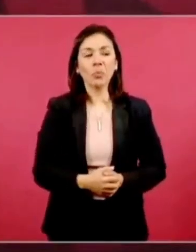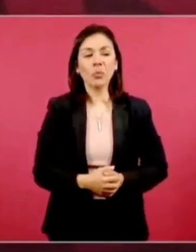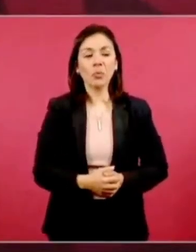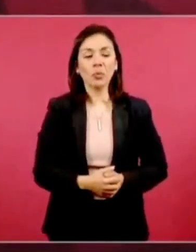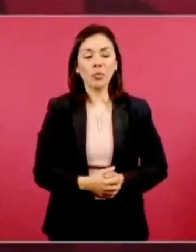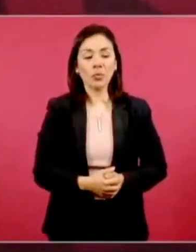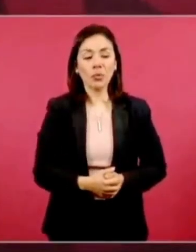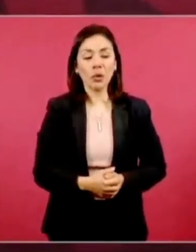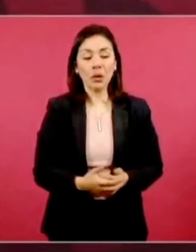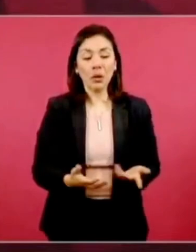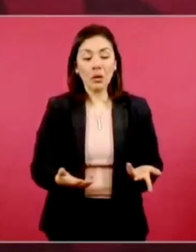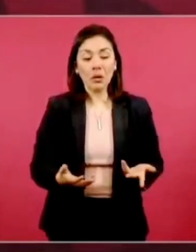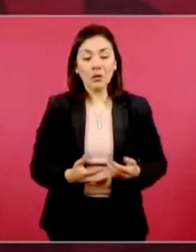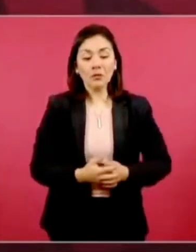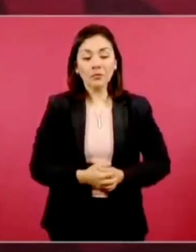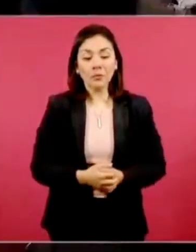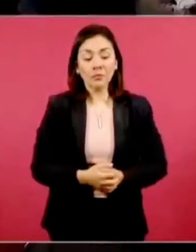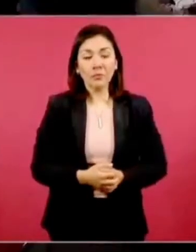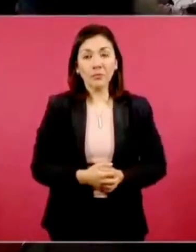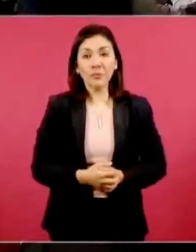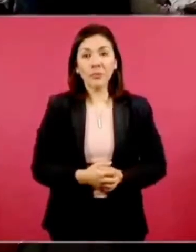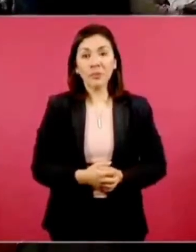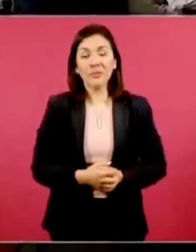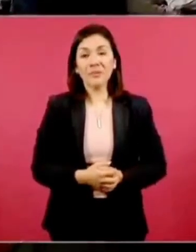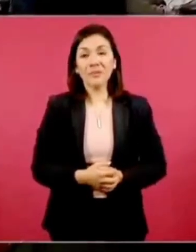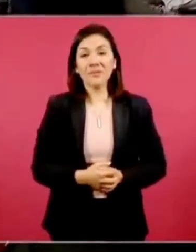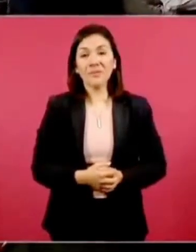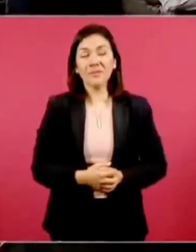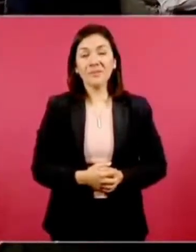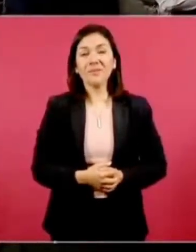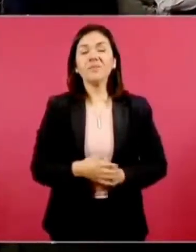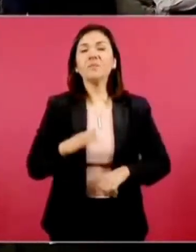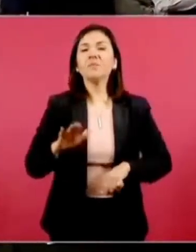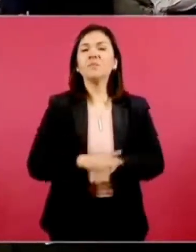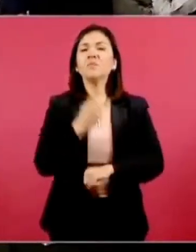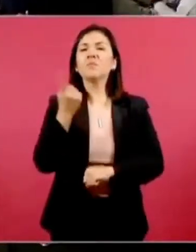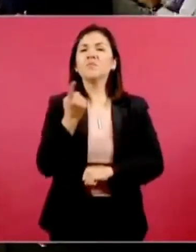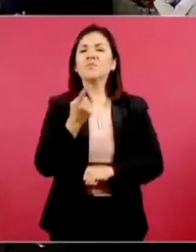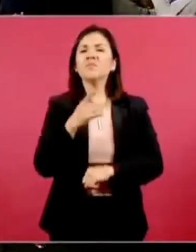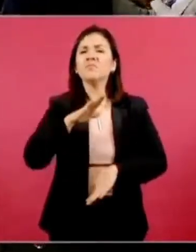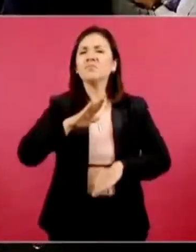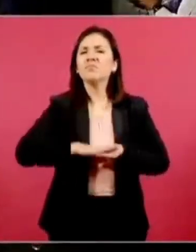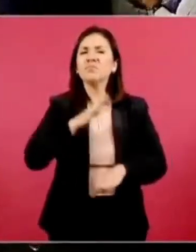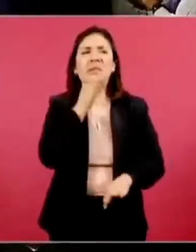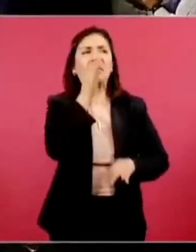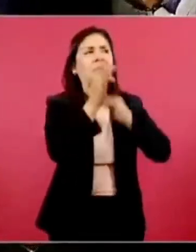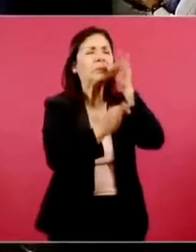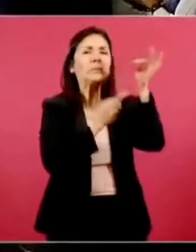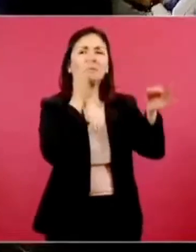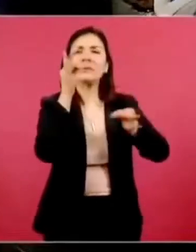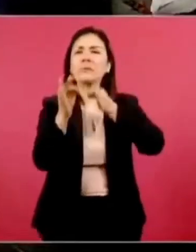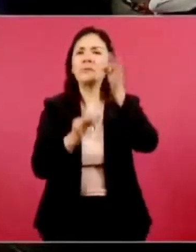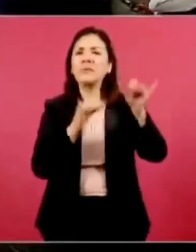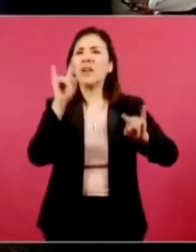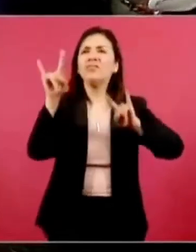Porque se da toda esta campaña